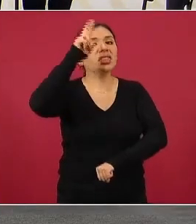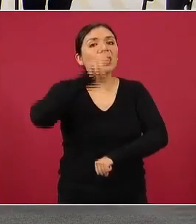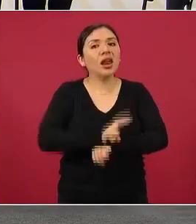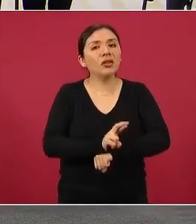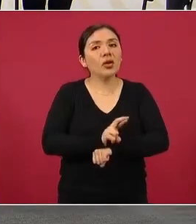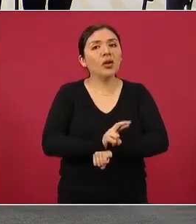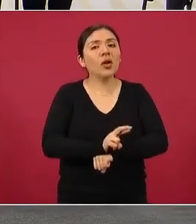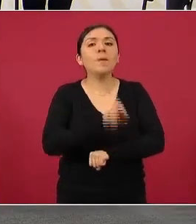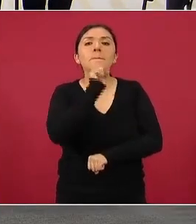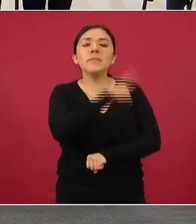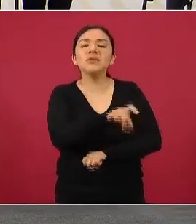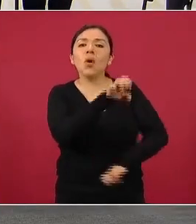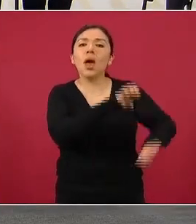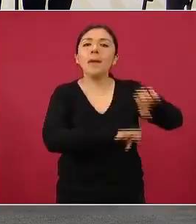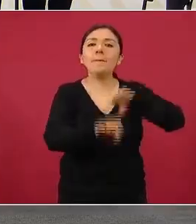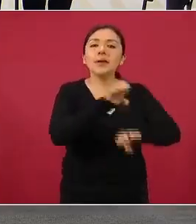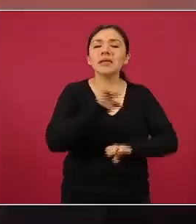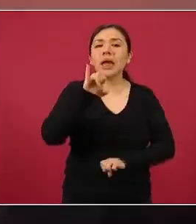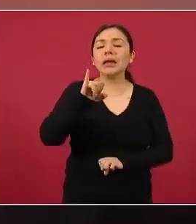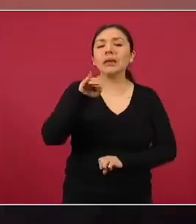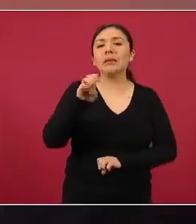de esta empresa.